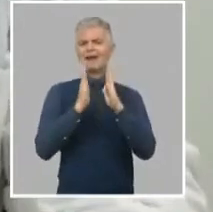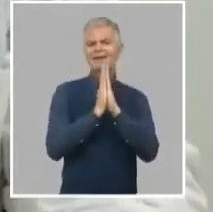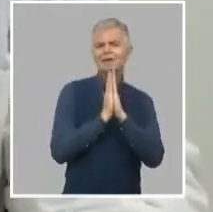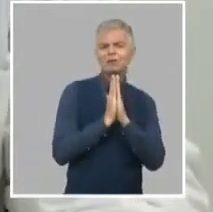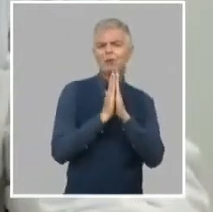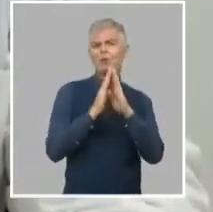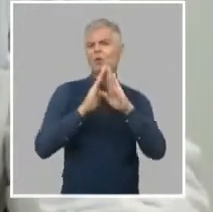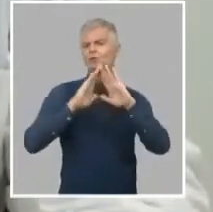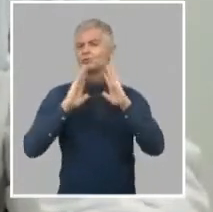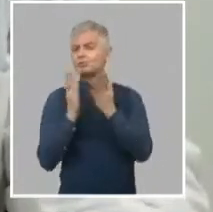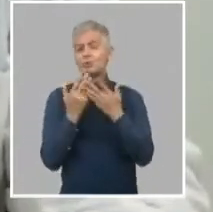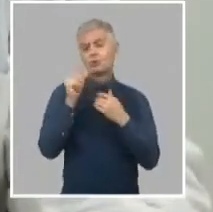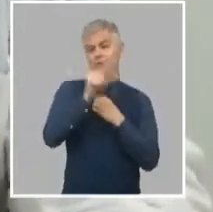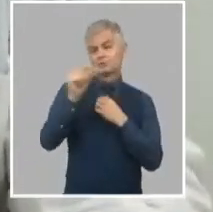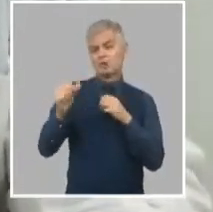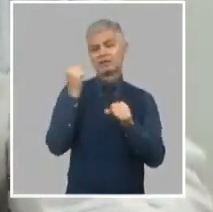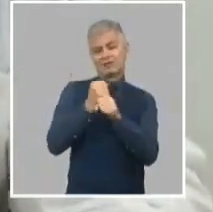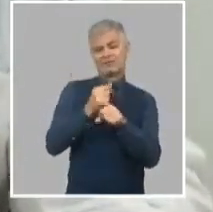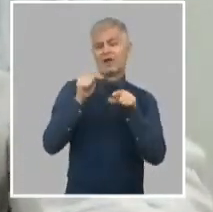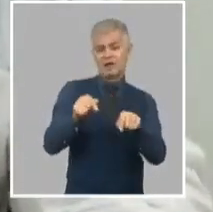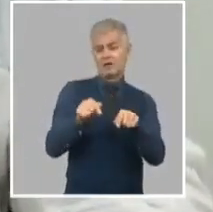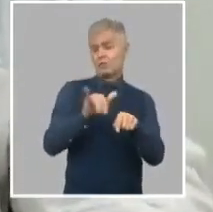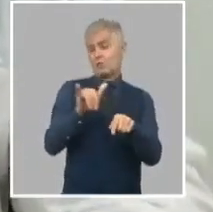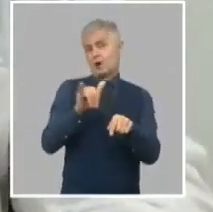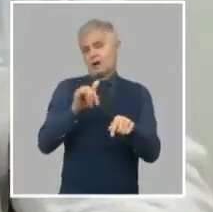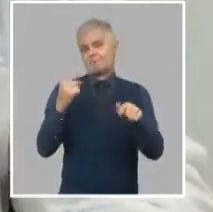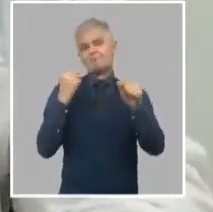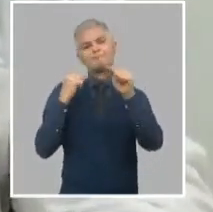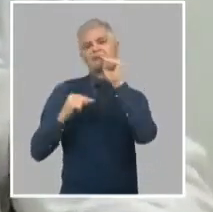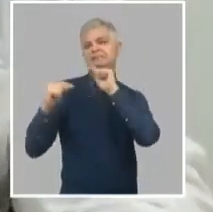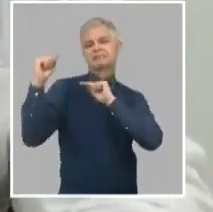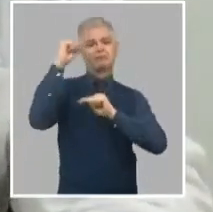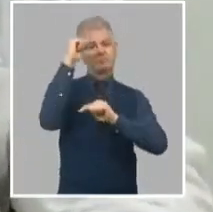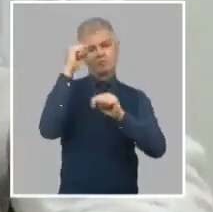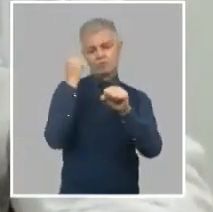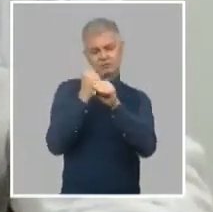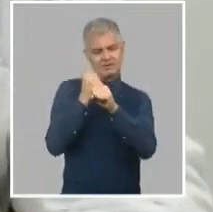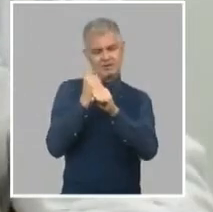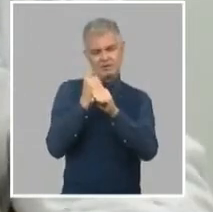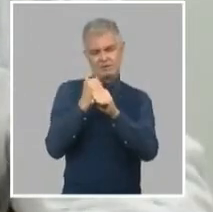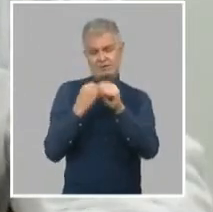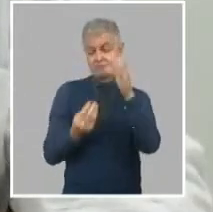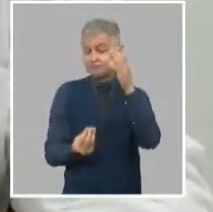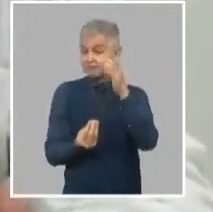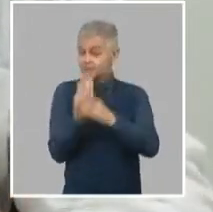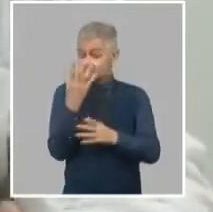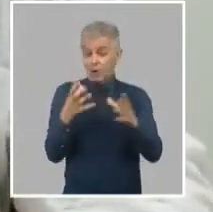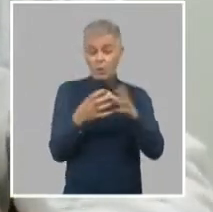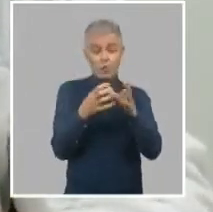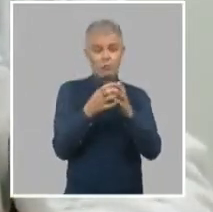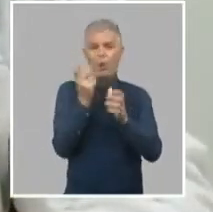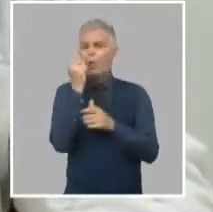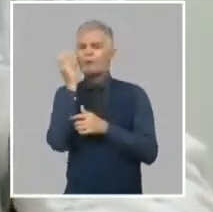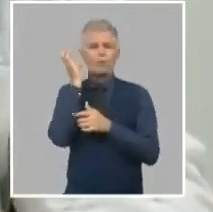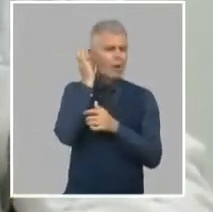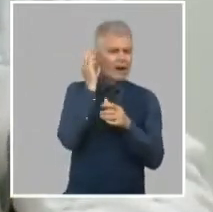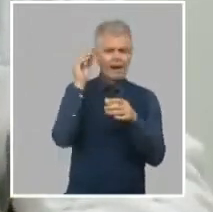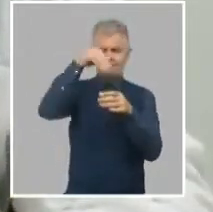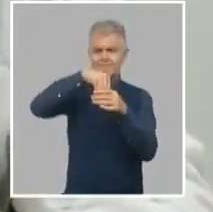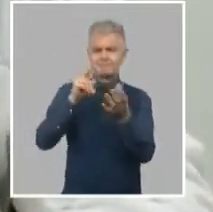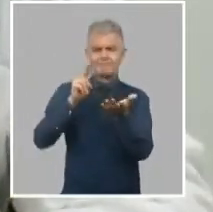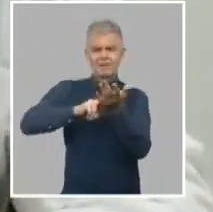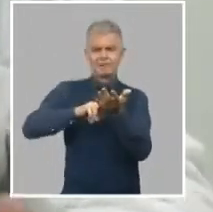que ahí trabajamos, como un principio de trabajo. Se creó una brigada prácticamente hombres y mujeres a